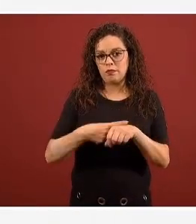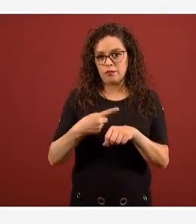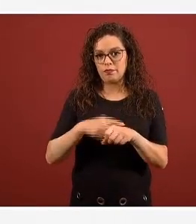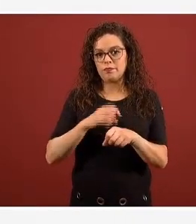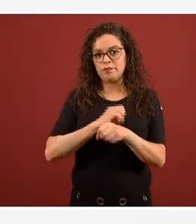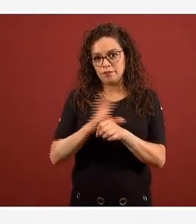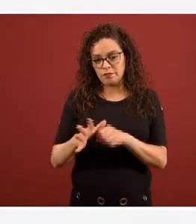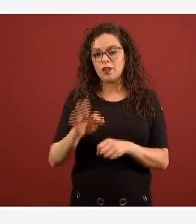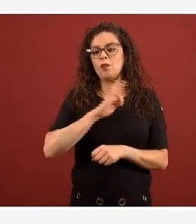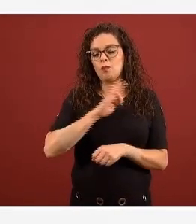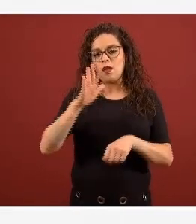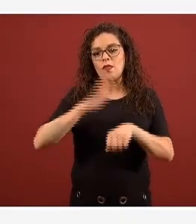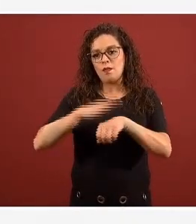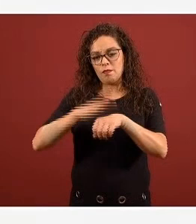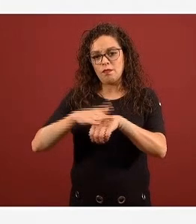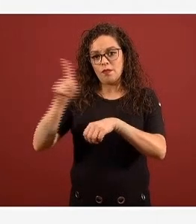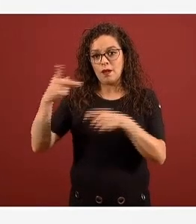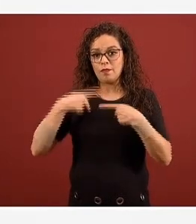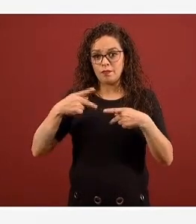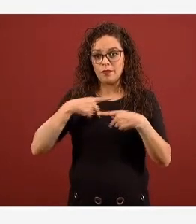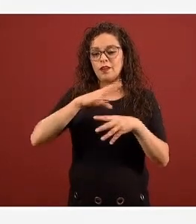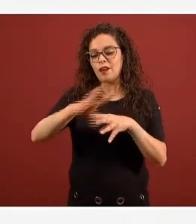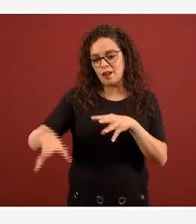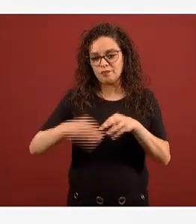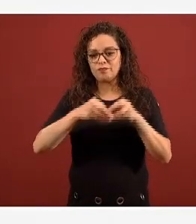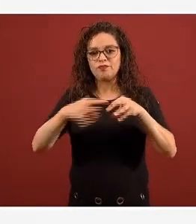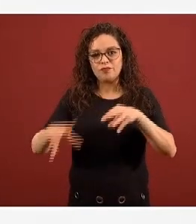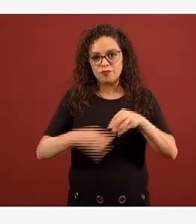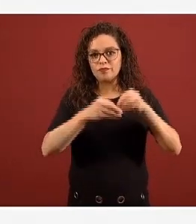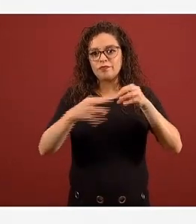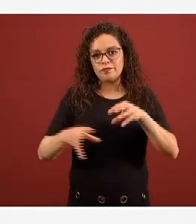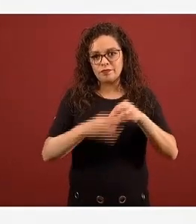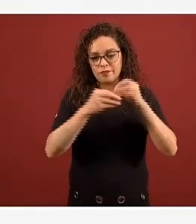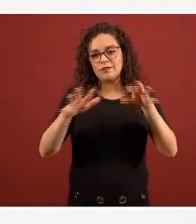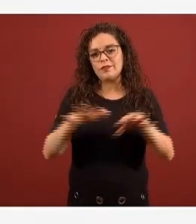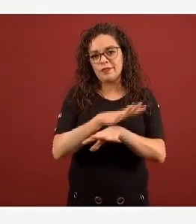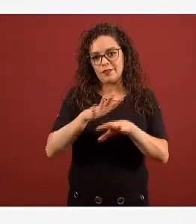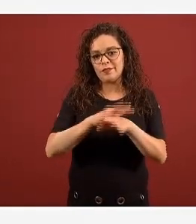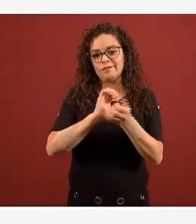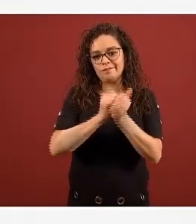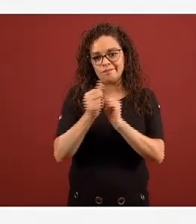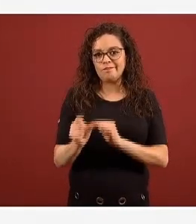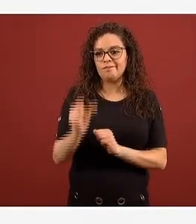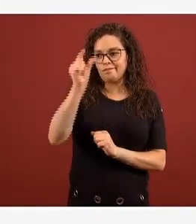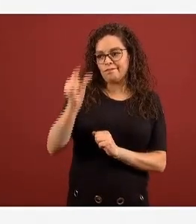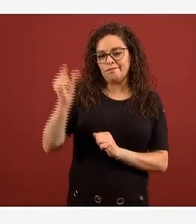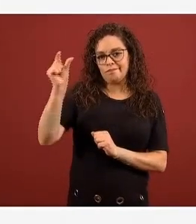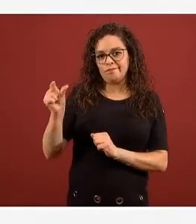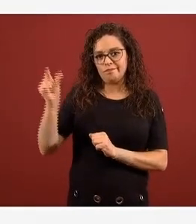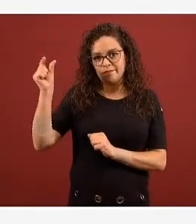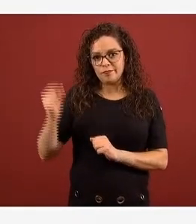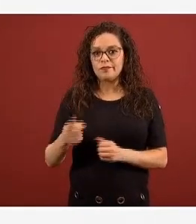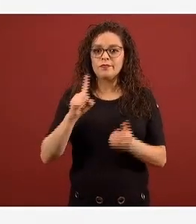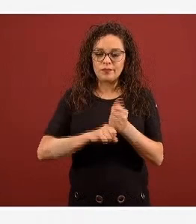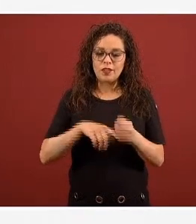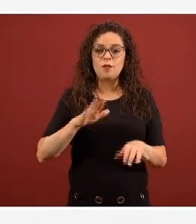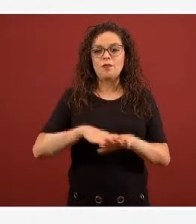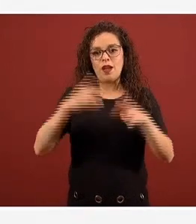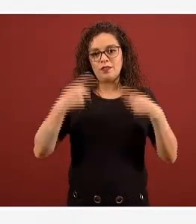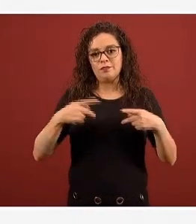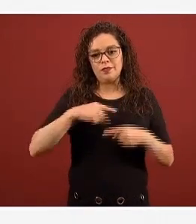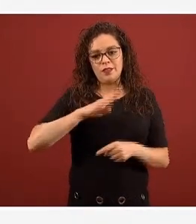sumarse cada uno de los estados, y que en su momento pues pudieran representar más defunciones que las que solamente se